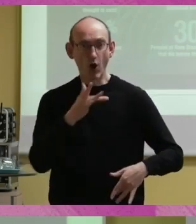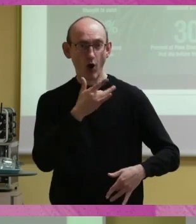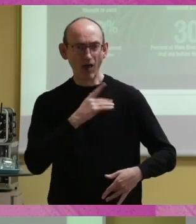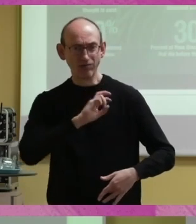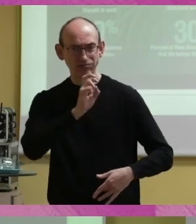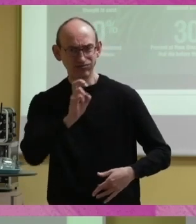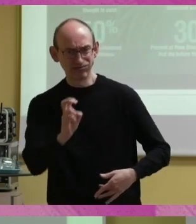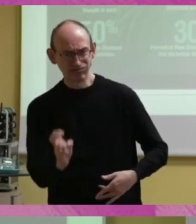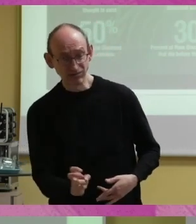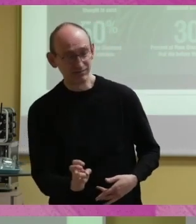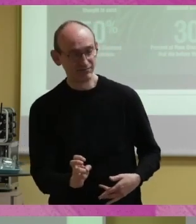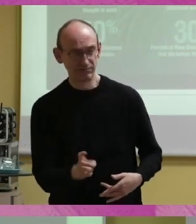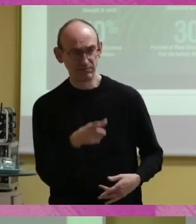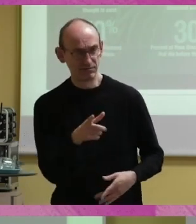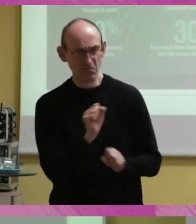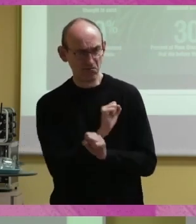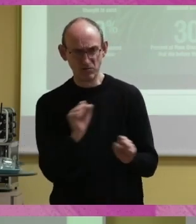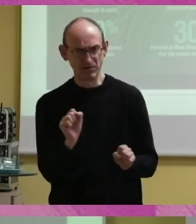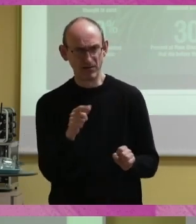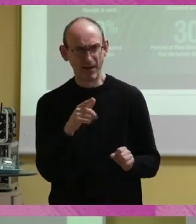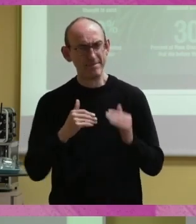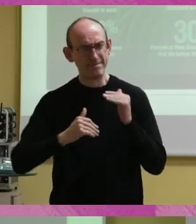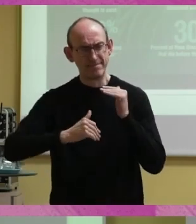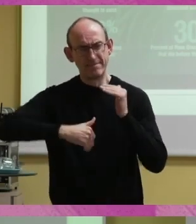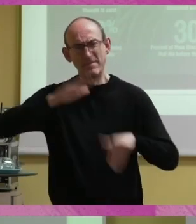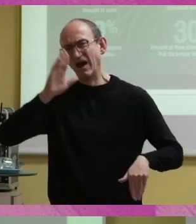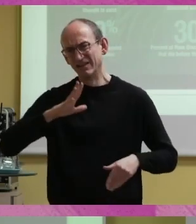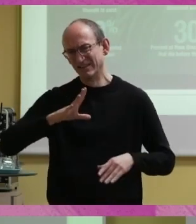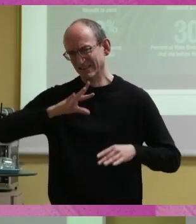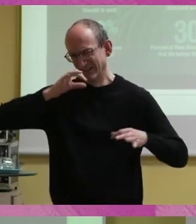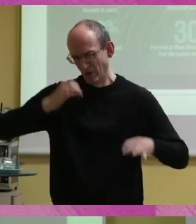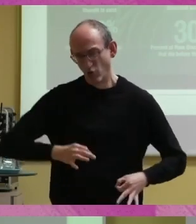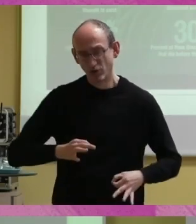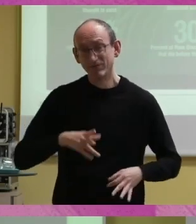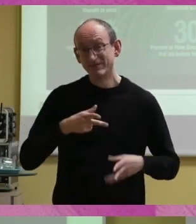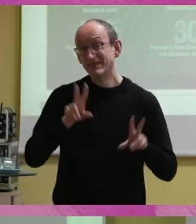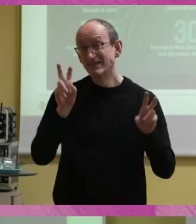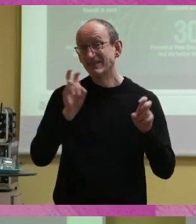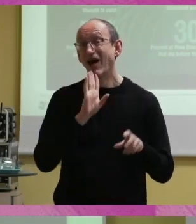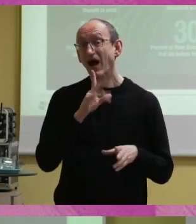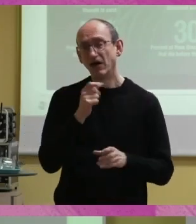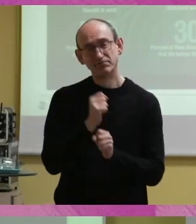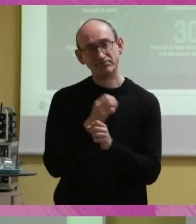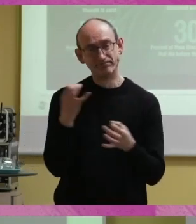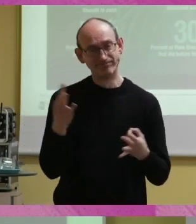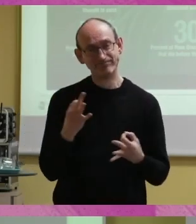corazón. No puede ser, hay muchísimas más. Este es uno de los temas que hay que trabajar,